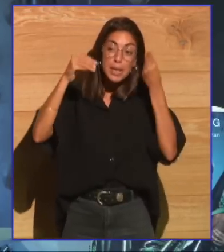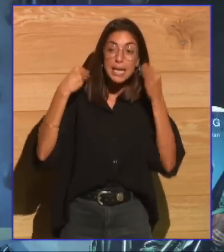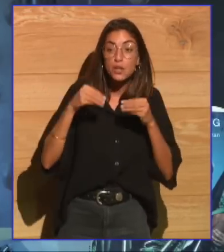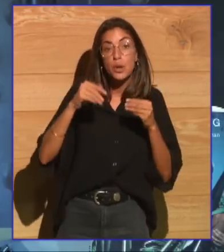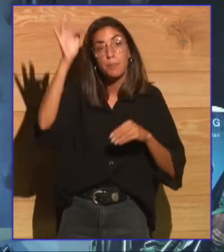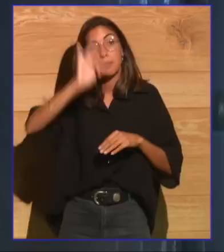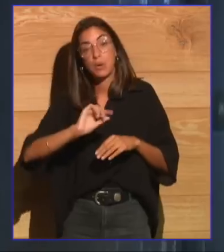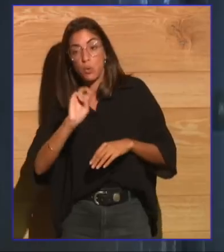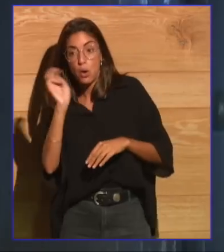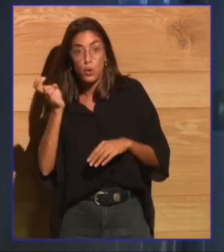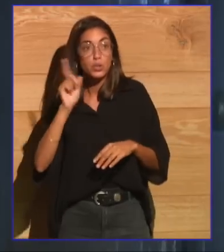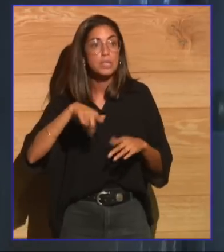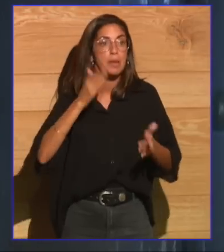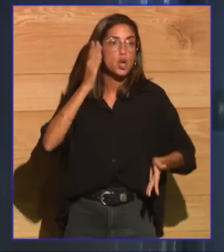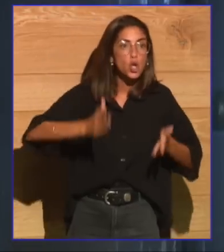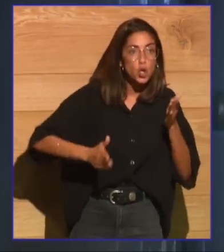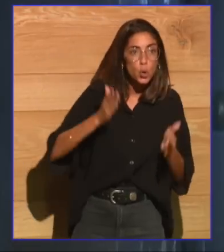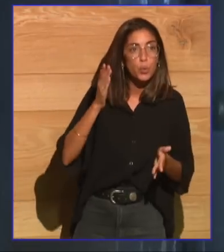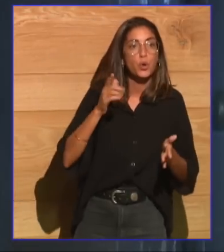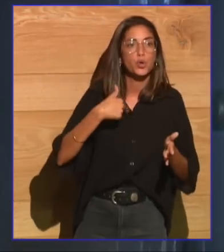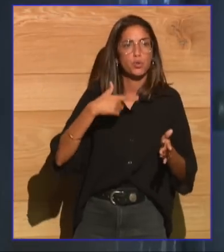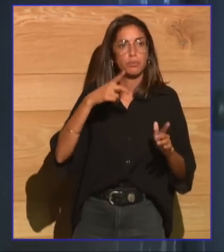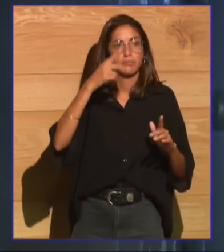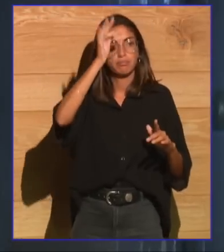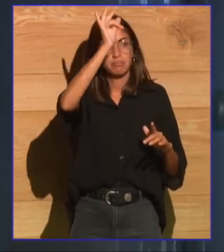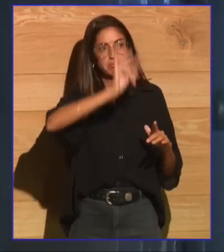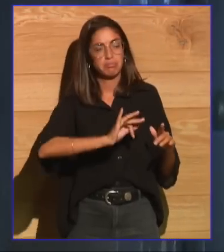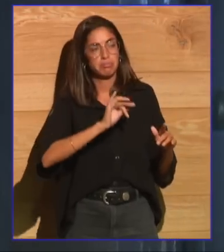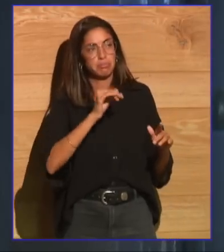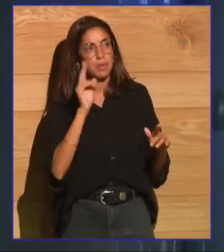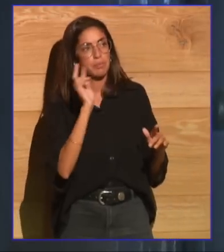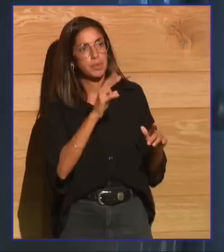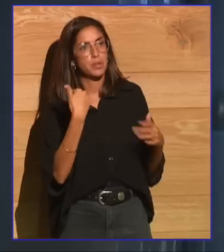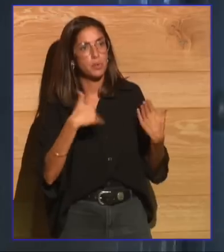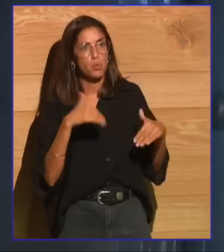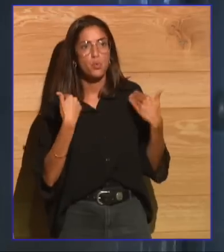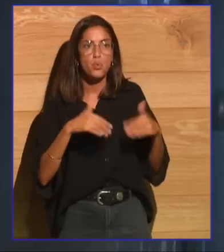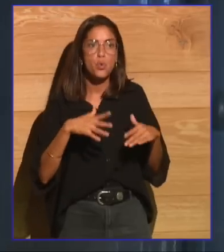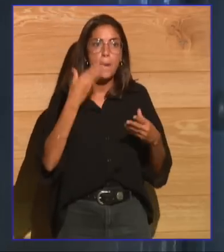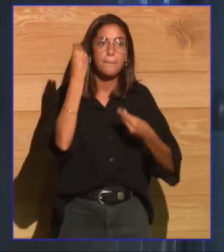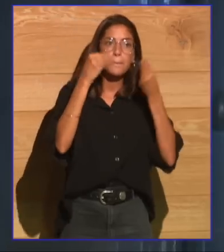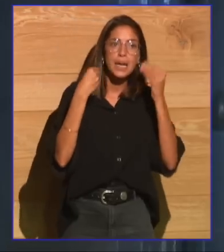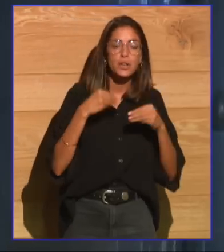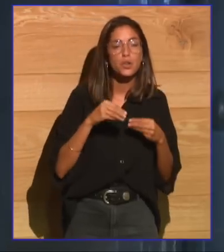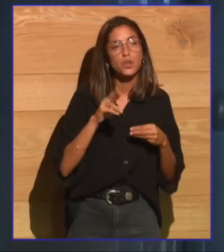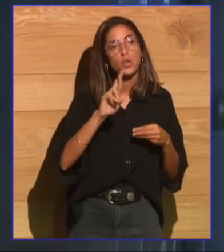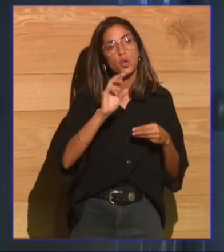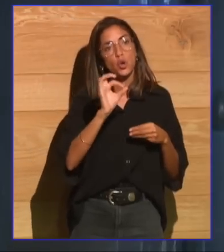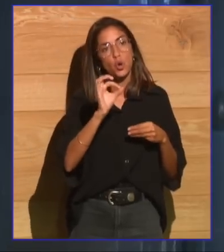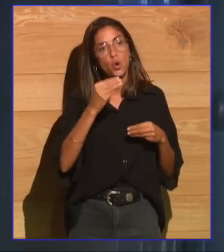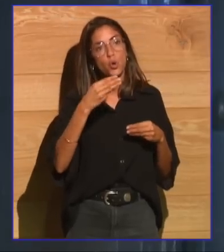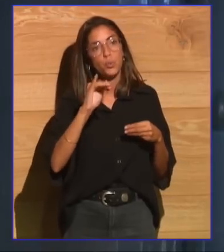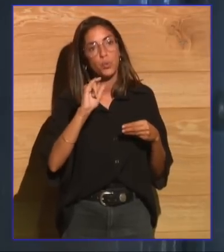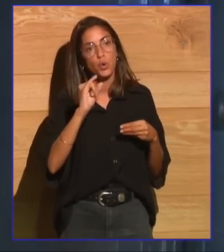enero vocal de en robocop que yo veía en los créditos de robocop y decía en serie se amarró botín y si no no hay muchas más los botines y si